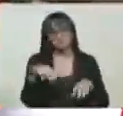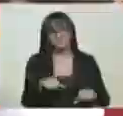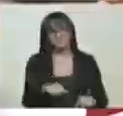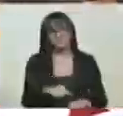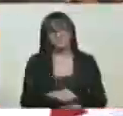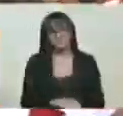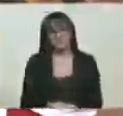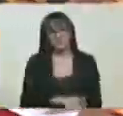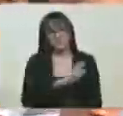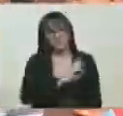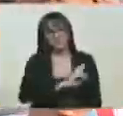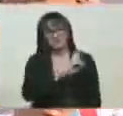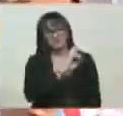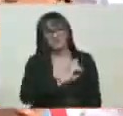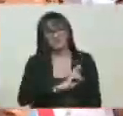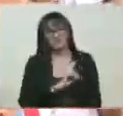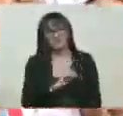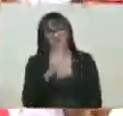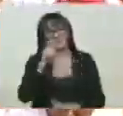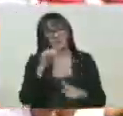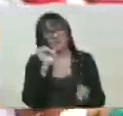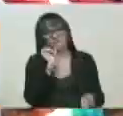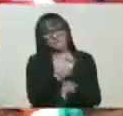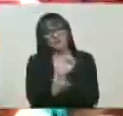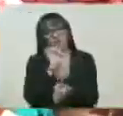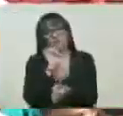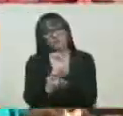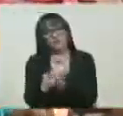los racistas, por los esclavistas de siempre.